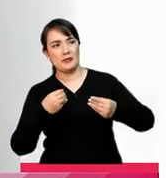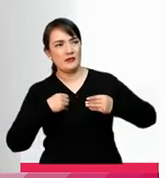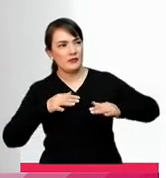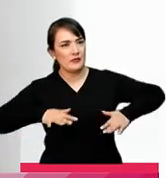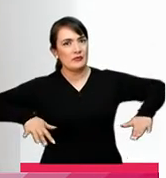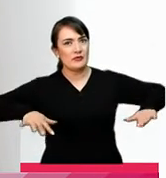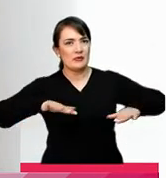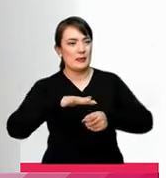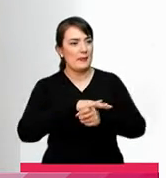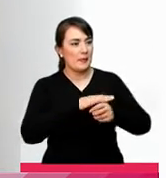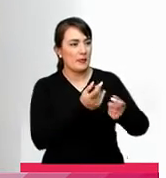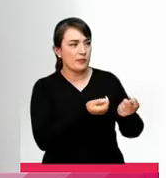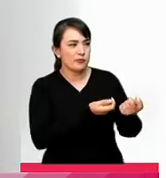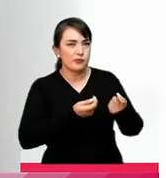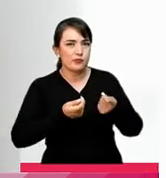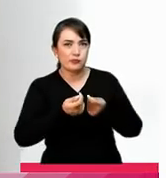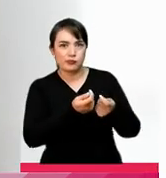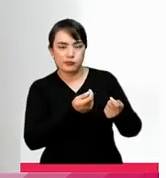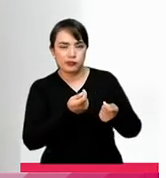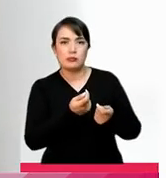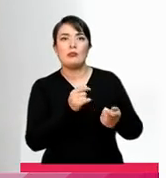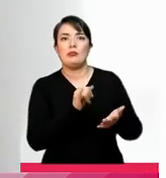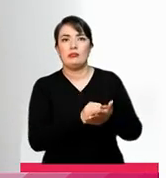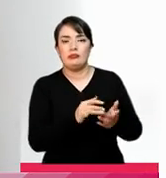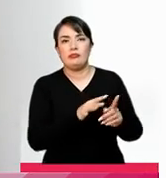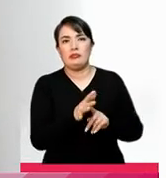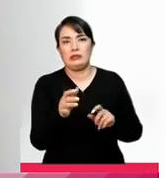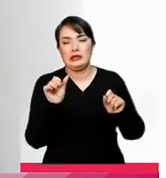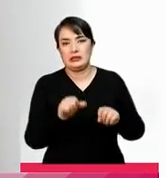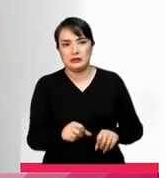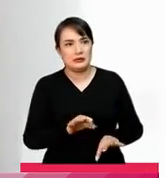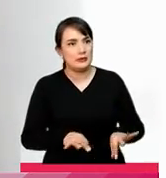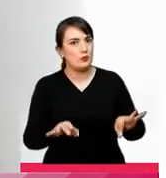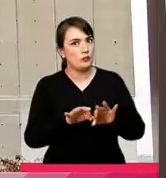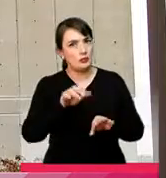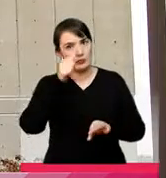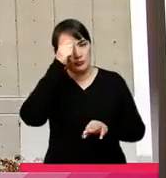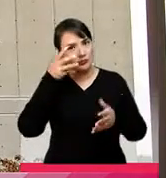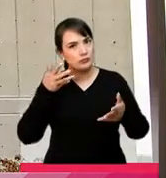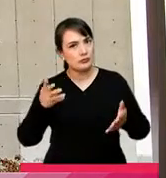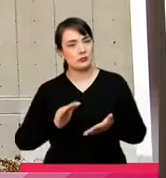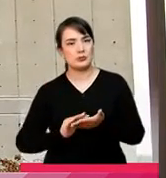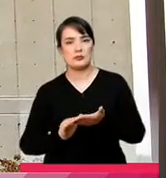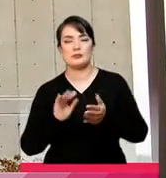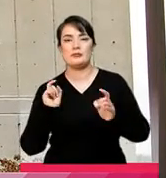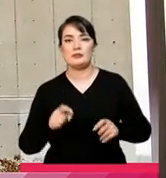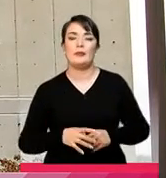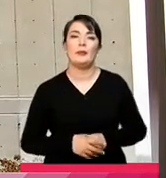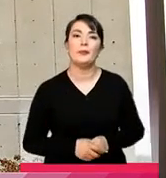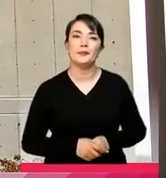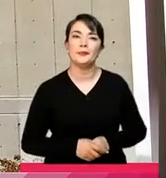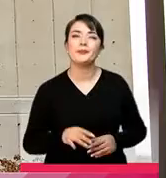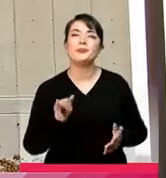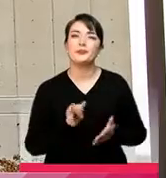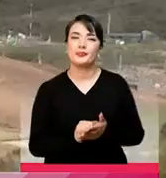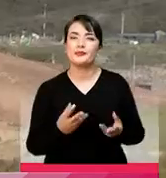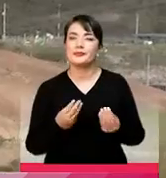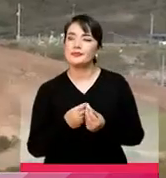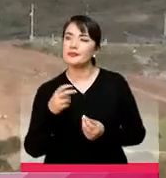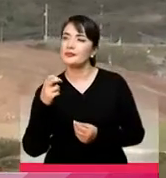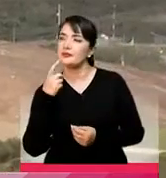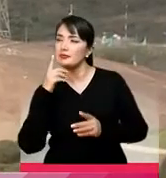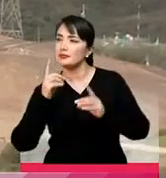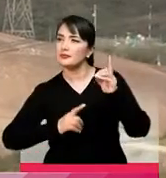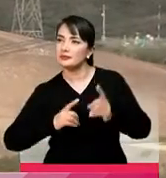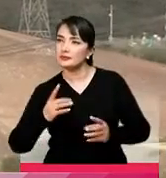aledaños al relleno doña juana son una prioridad para esta fiscalía a la par con la determinación de la fiscalía un